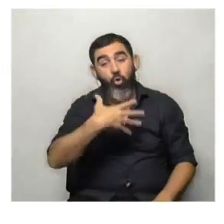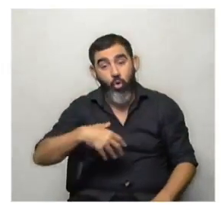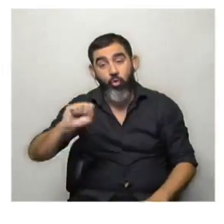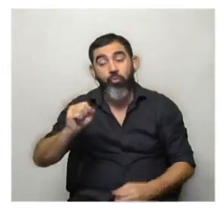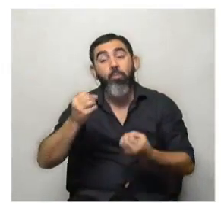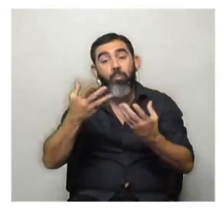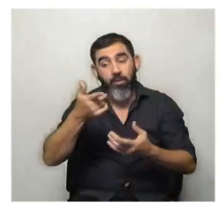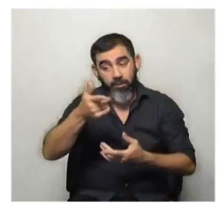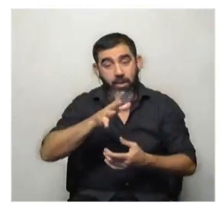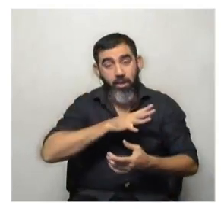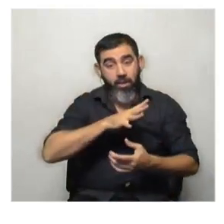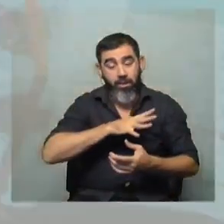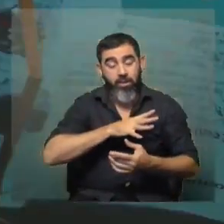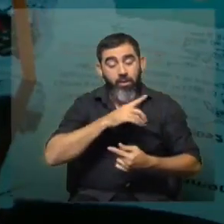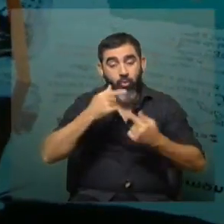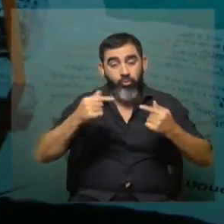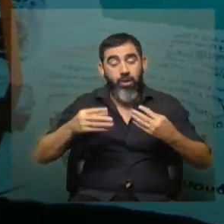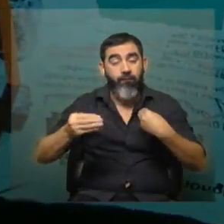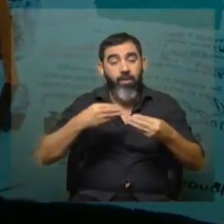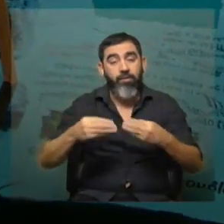la presencia de estos órganos.